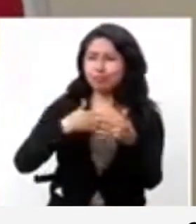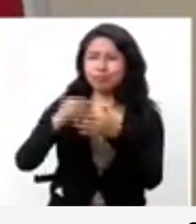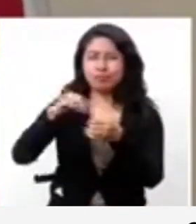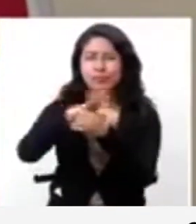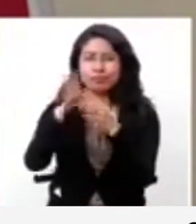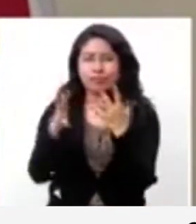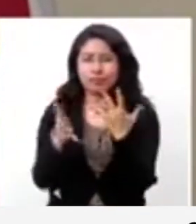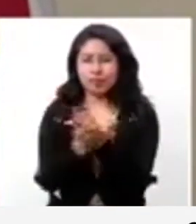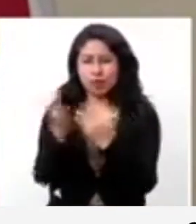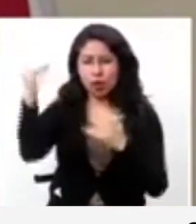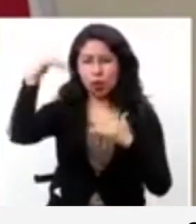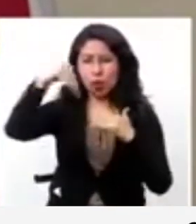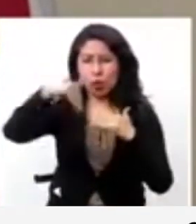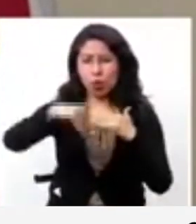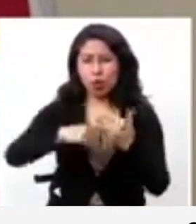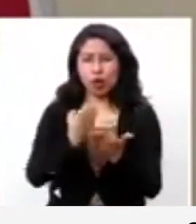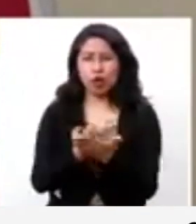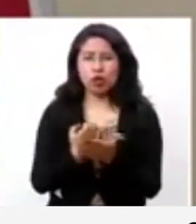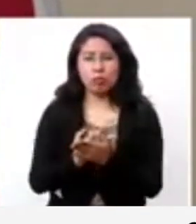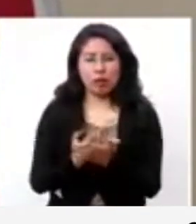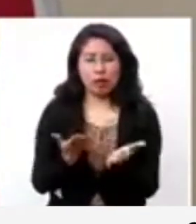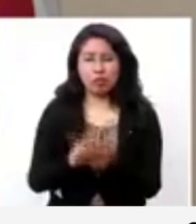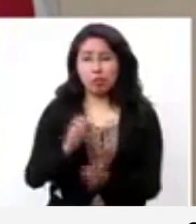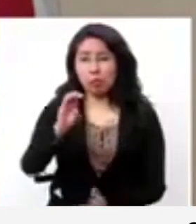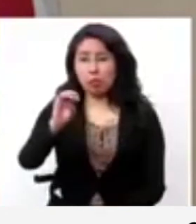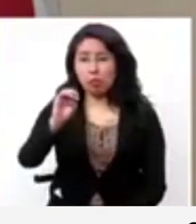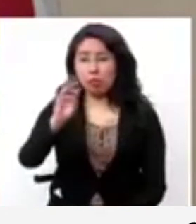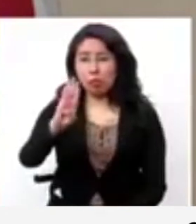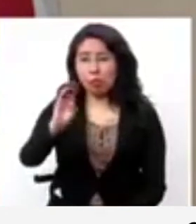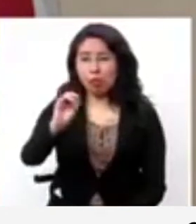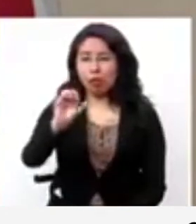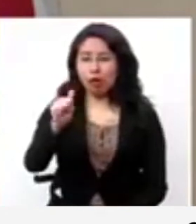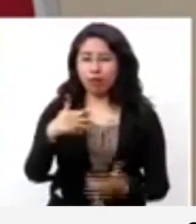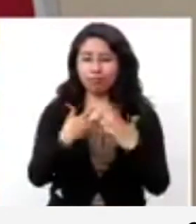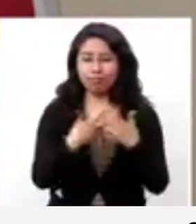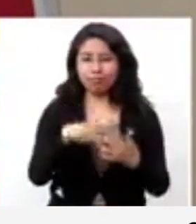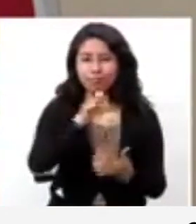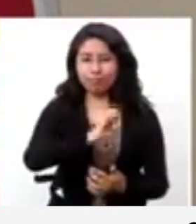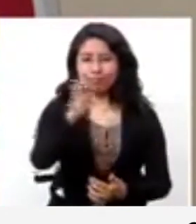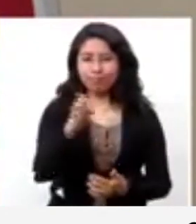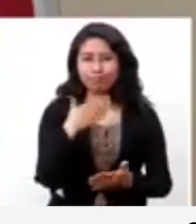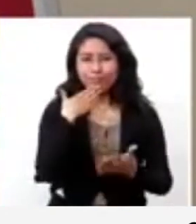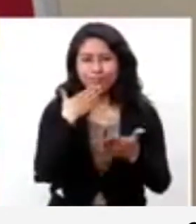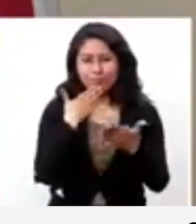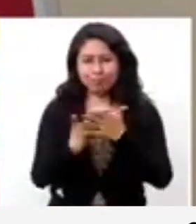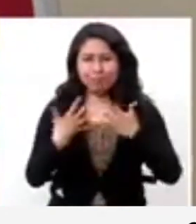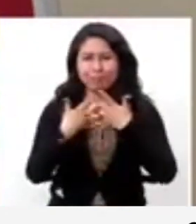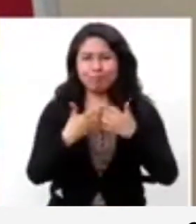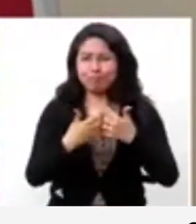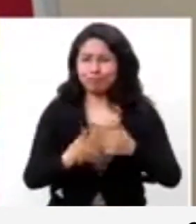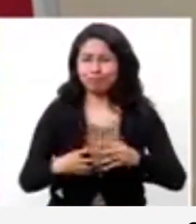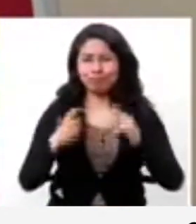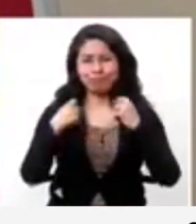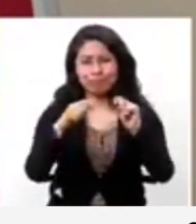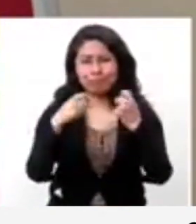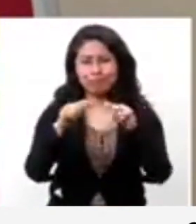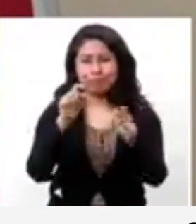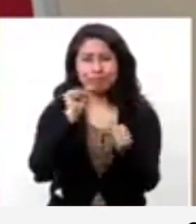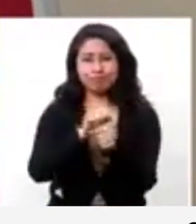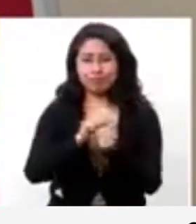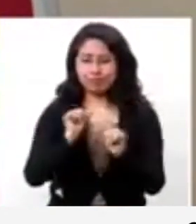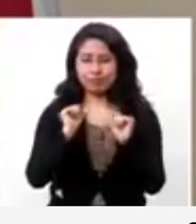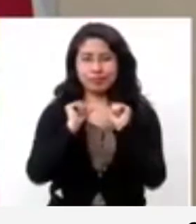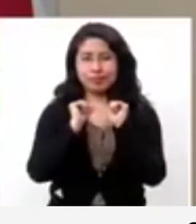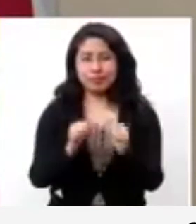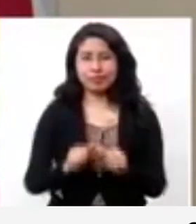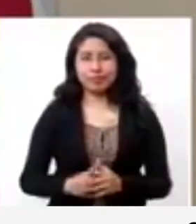lo que recibimos. BOA y Entel son empresas altamente competitivas, a pesar de toda la crisis que hemos